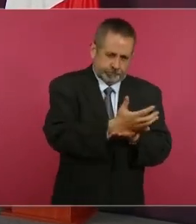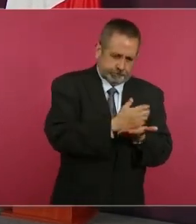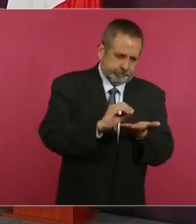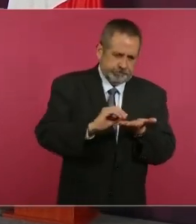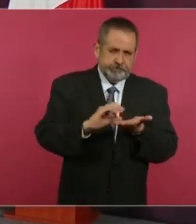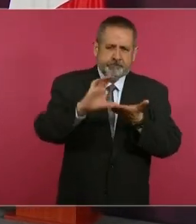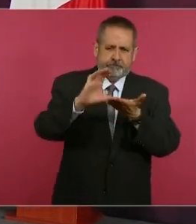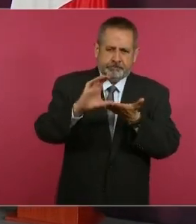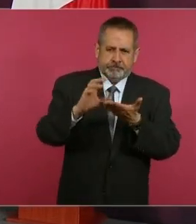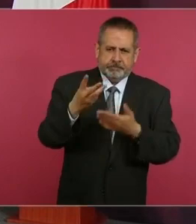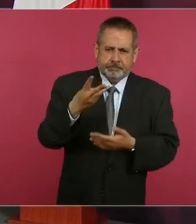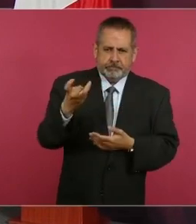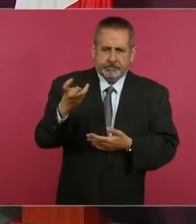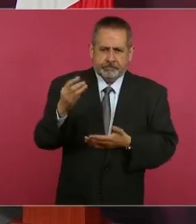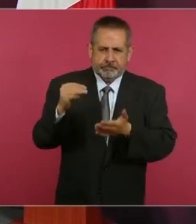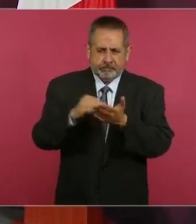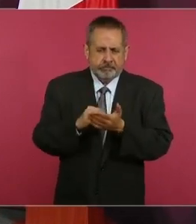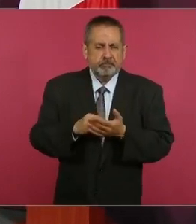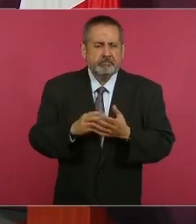de ahorro,